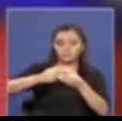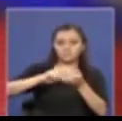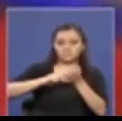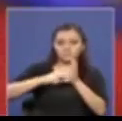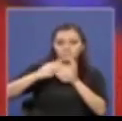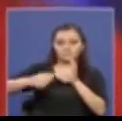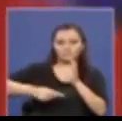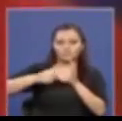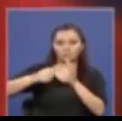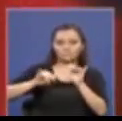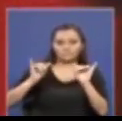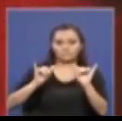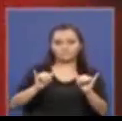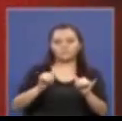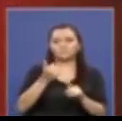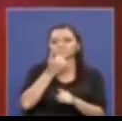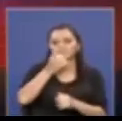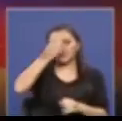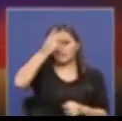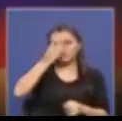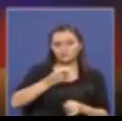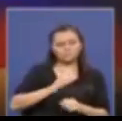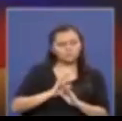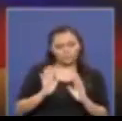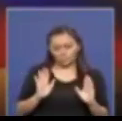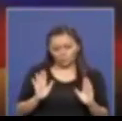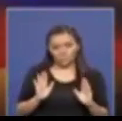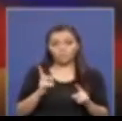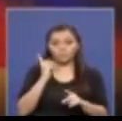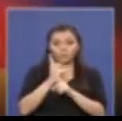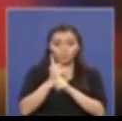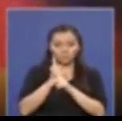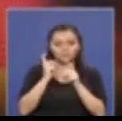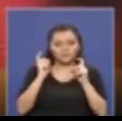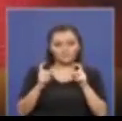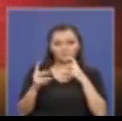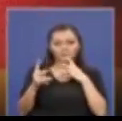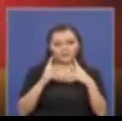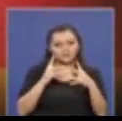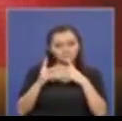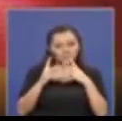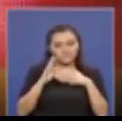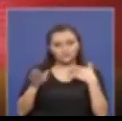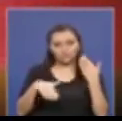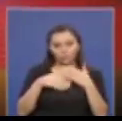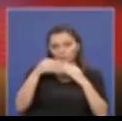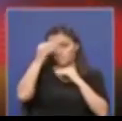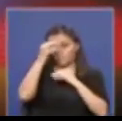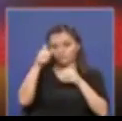Se manda una mala señal y se toman malas decisiones. ¿Sí se dan cuenta? Por eso hay que transparentar todas estas